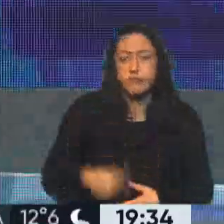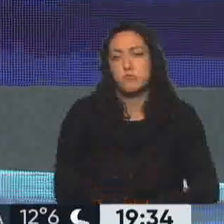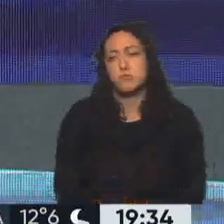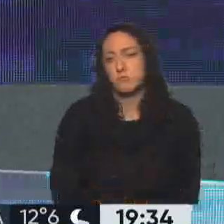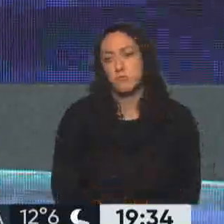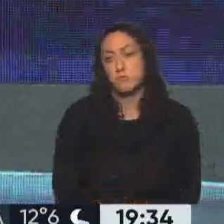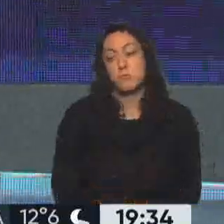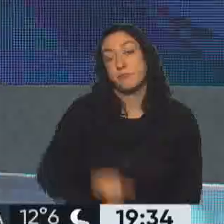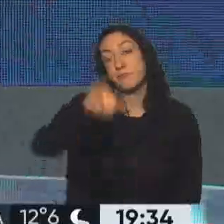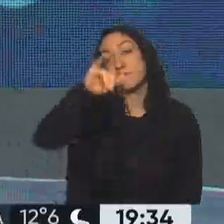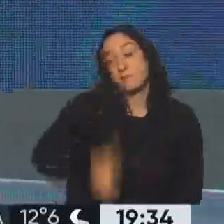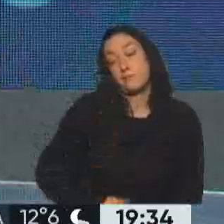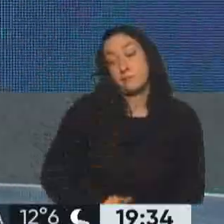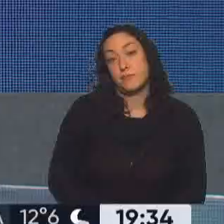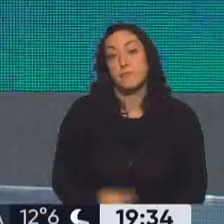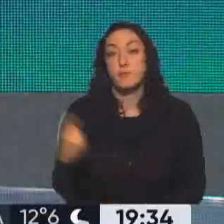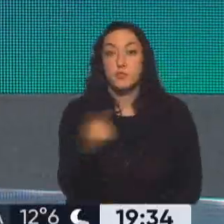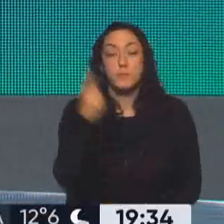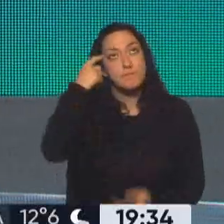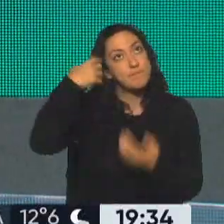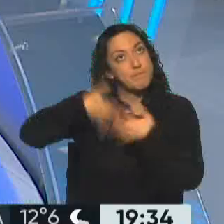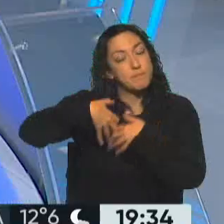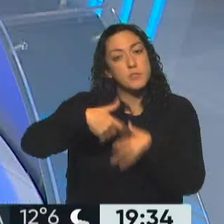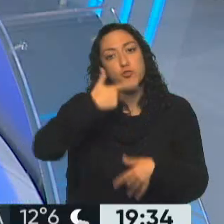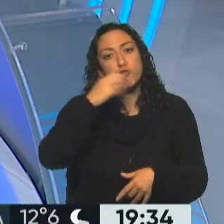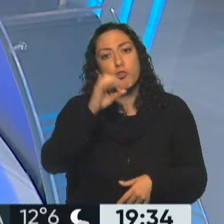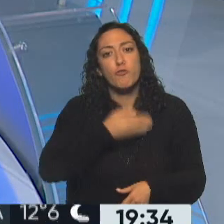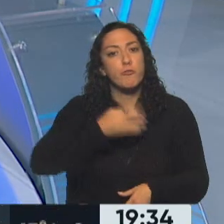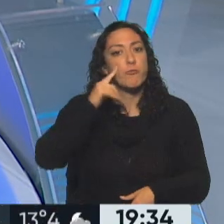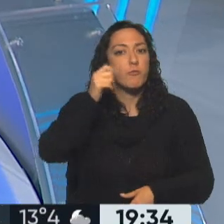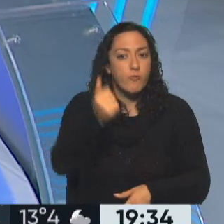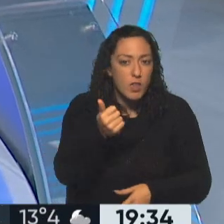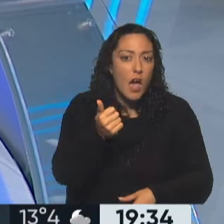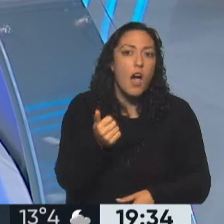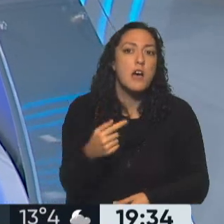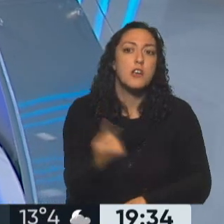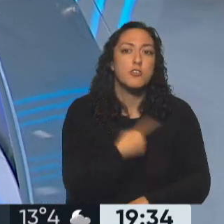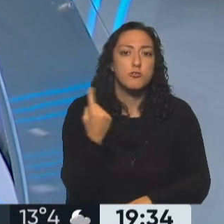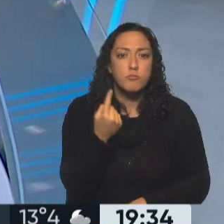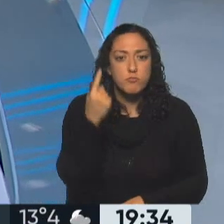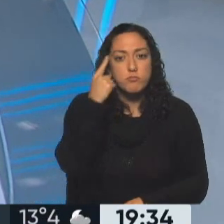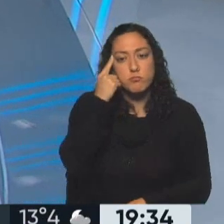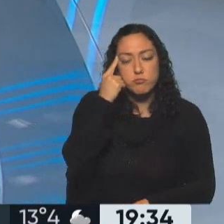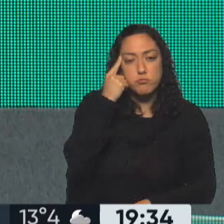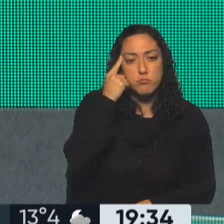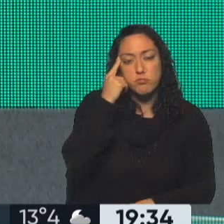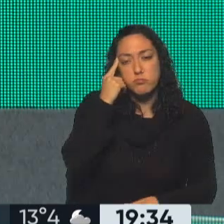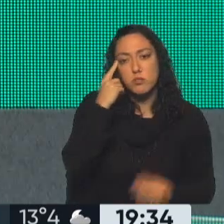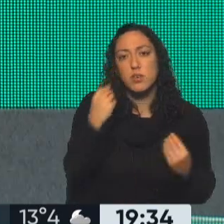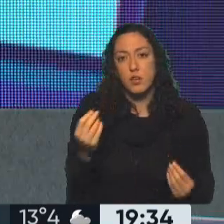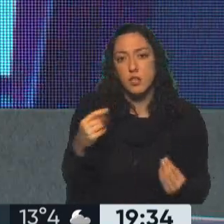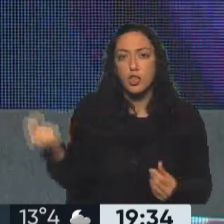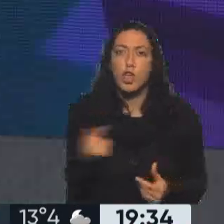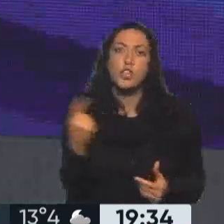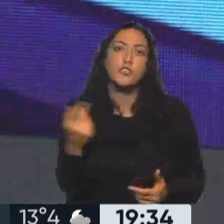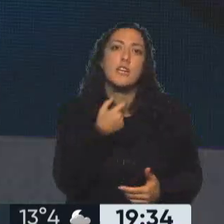Claro. Para pensar en voz alta, por ejemplo, Sofía Caram, ¿qué es lo que vamos y viendo? Yo quiero, no, él quiere, que todos queremos.